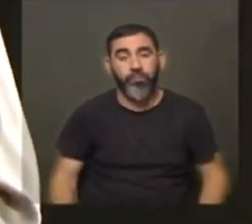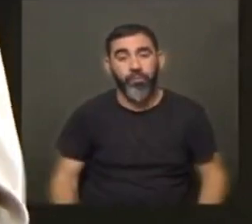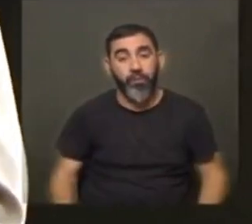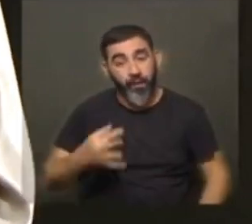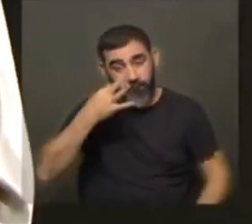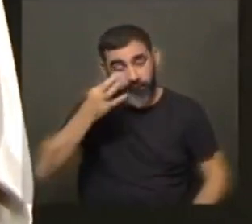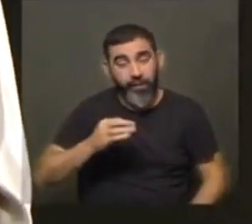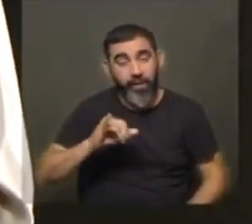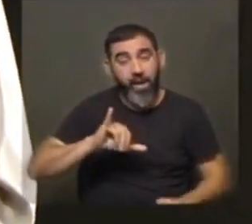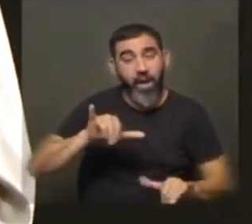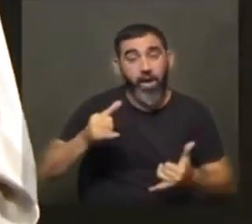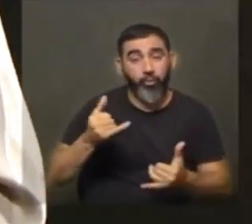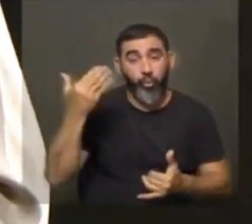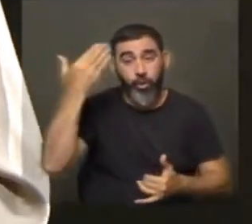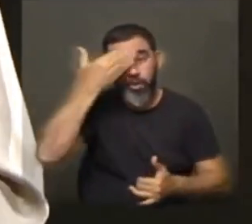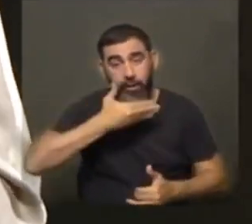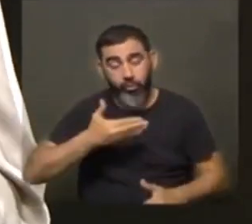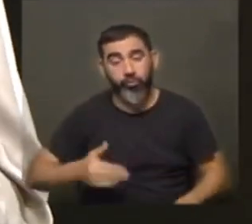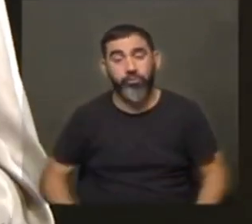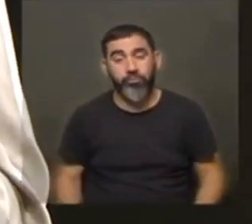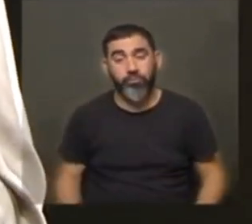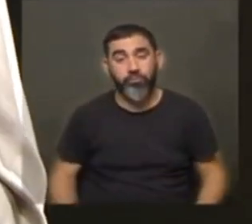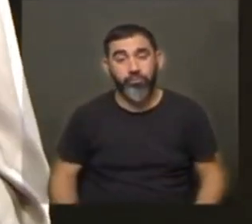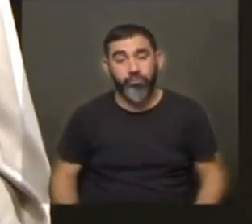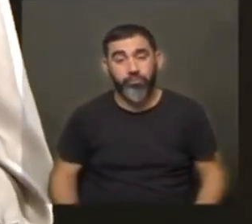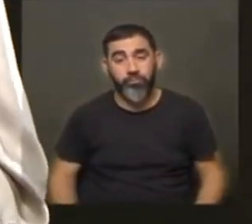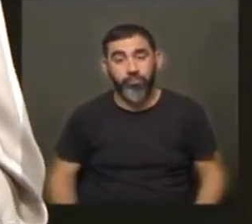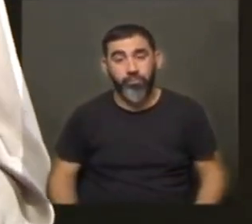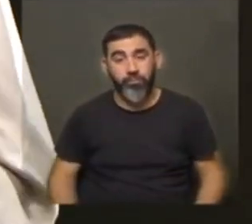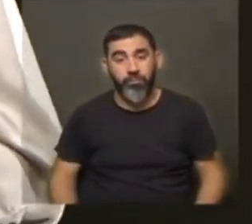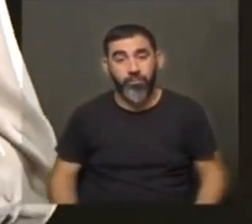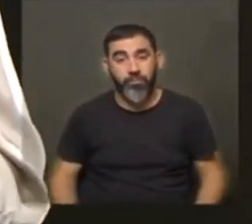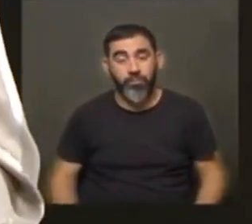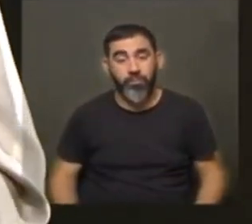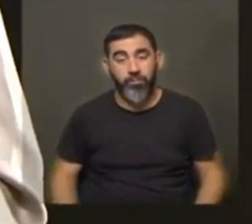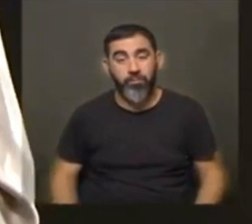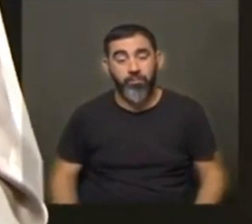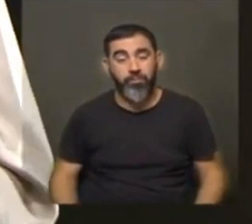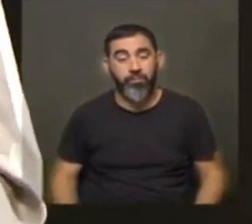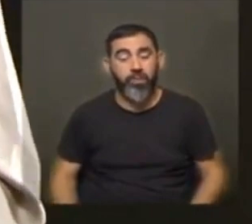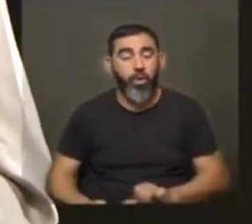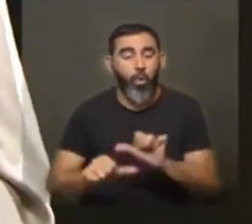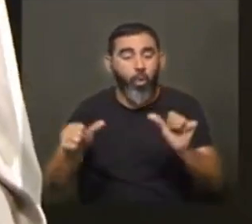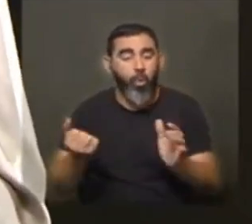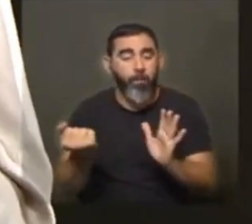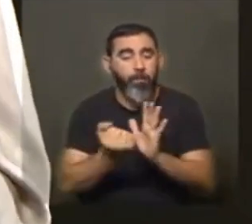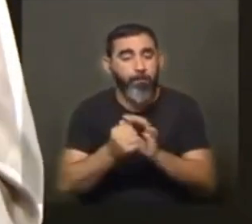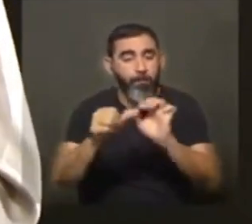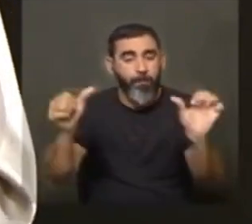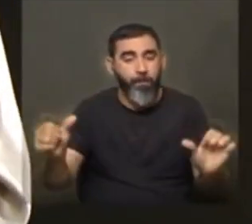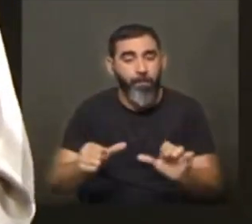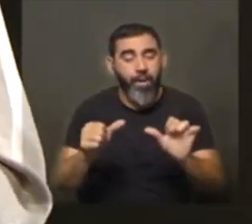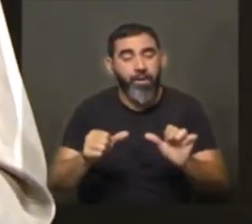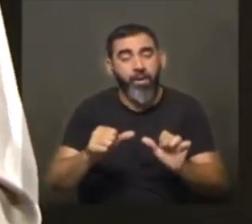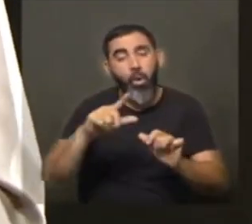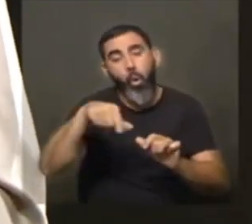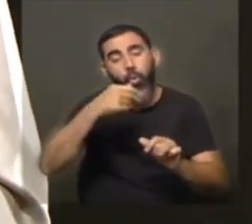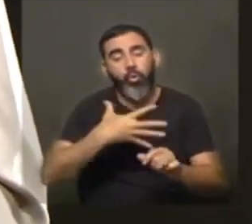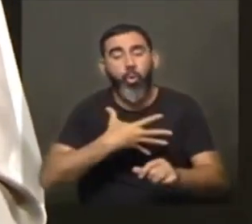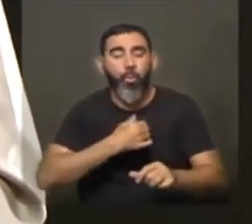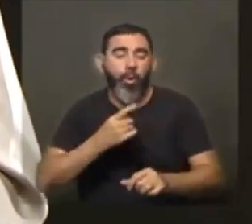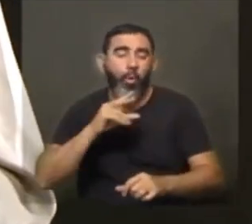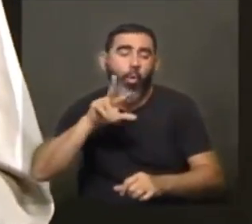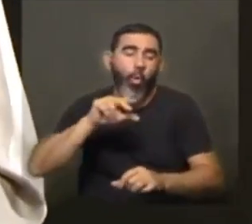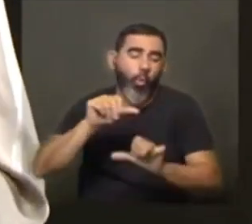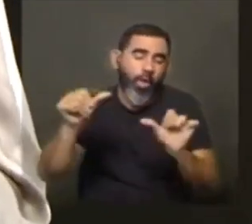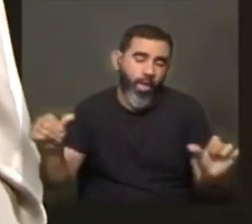negro. Era azul y negro, la textil que digamos que lo hizo, la marca que lo hizo, después hizo una versión blanco y dorada.